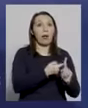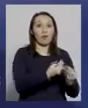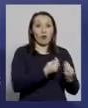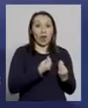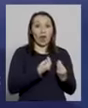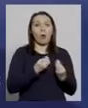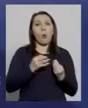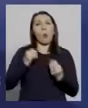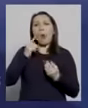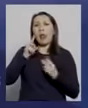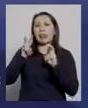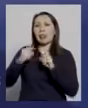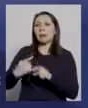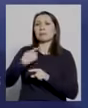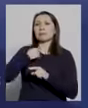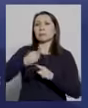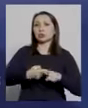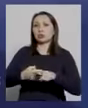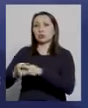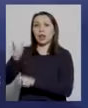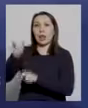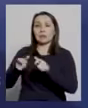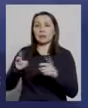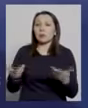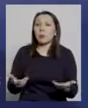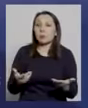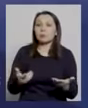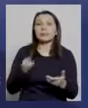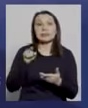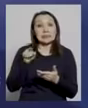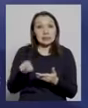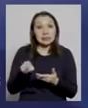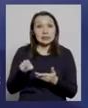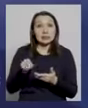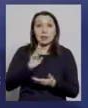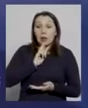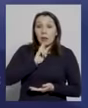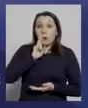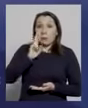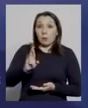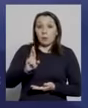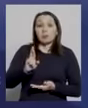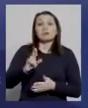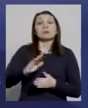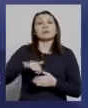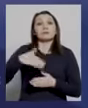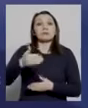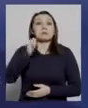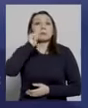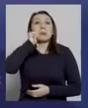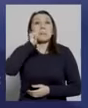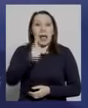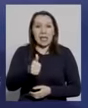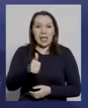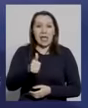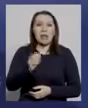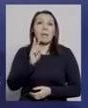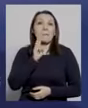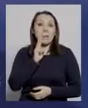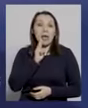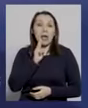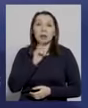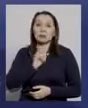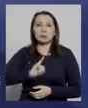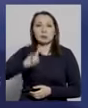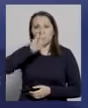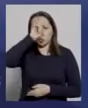cuál es el impacto social de esas medidas. Así que esa respuesta va a ser dada mañana miércoles, como